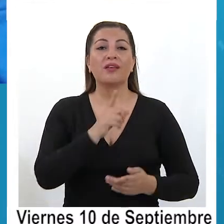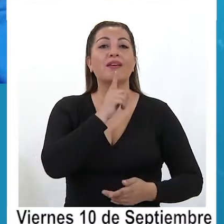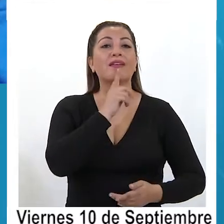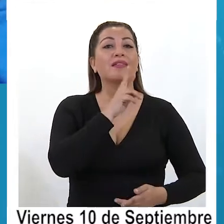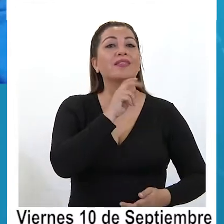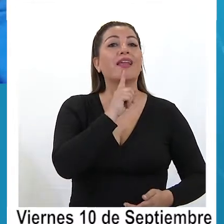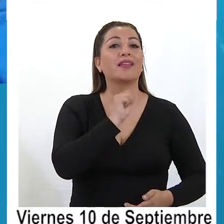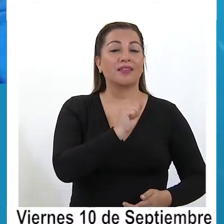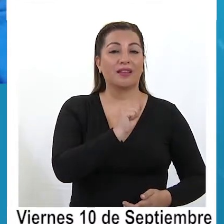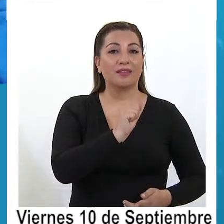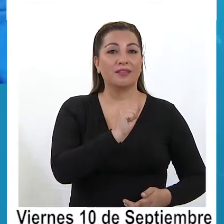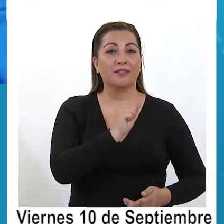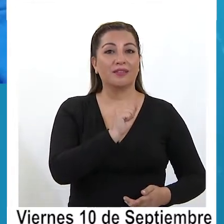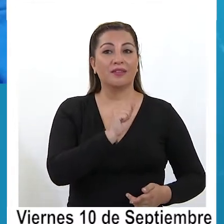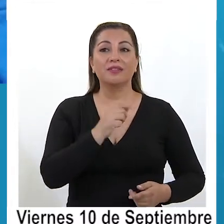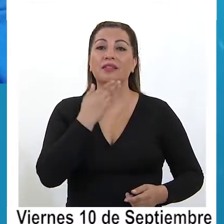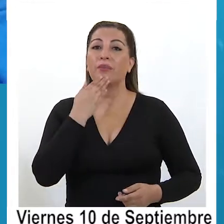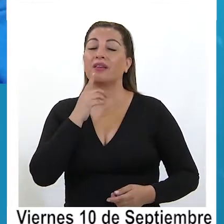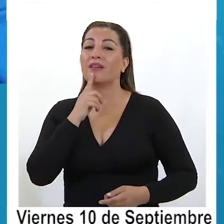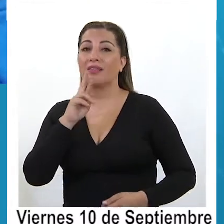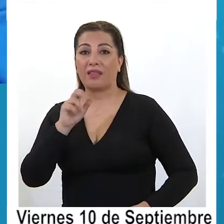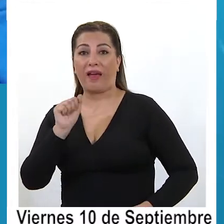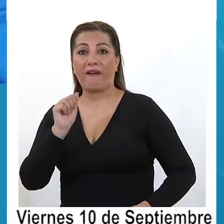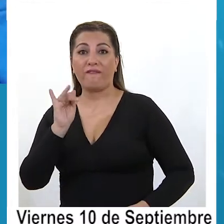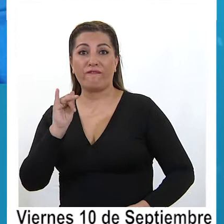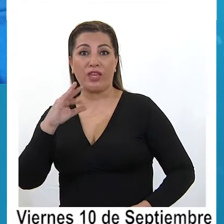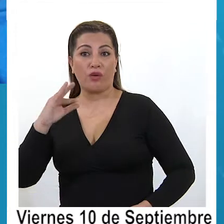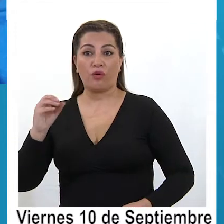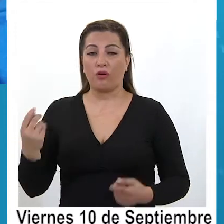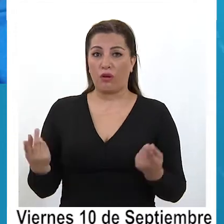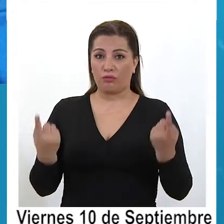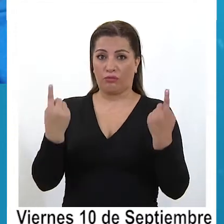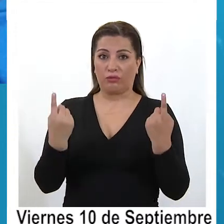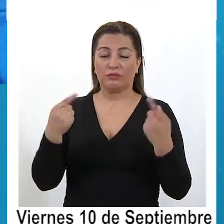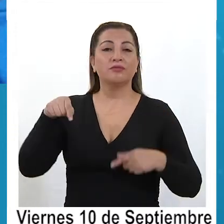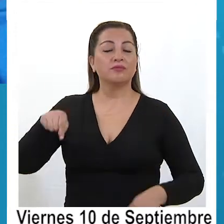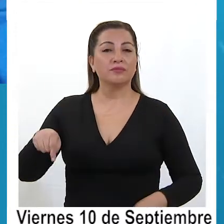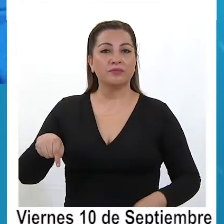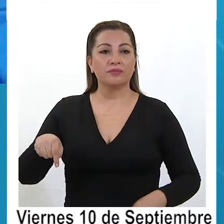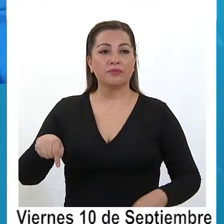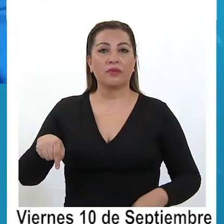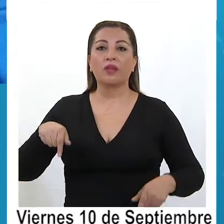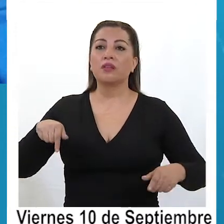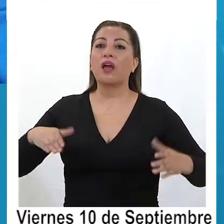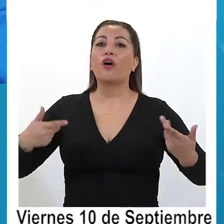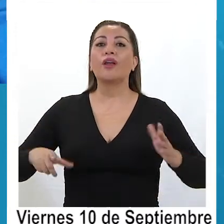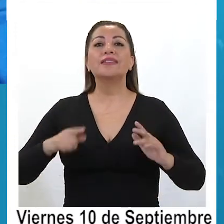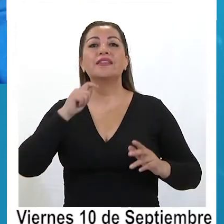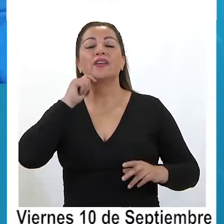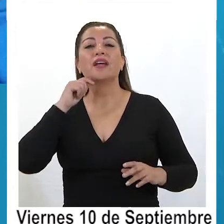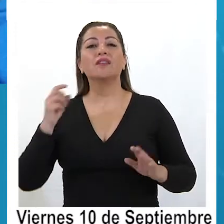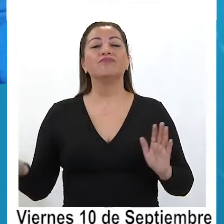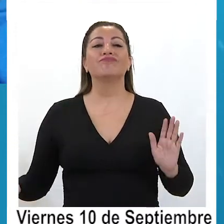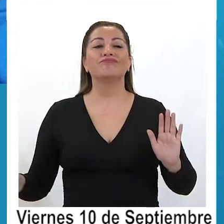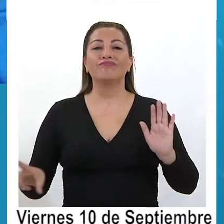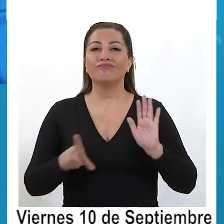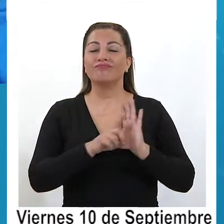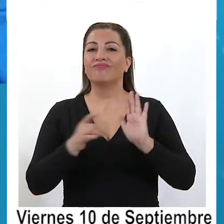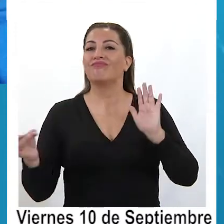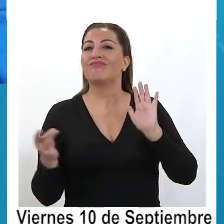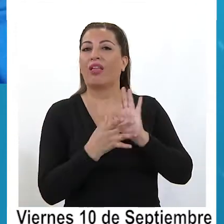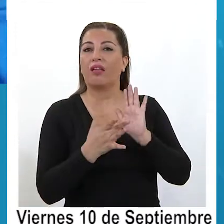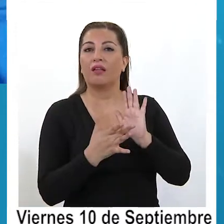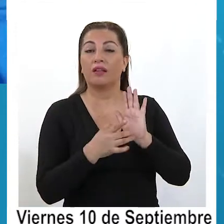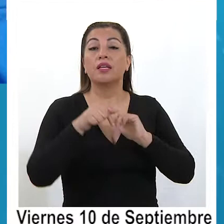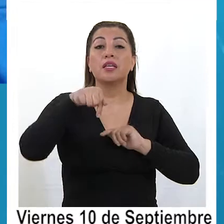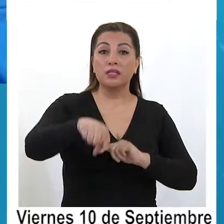de personas como el tráfico de migrantes. De ahí en adelante, evidentemente, esto ya está tipificado como delito y la persecución